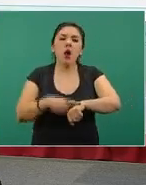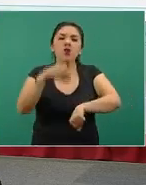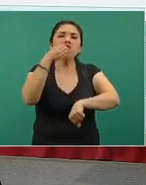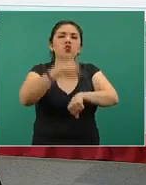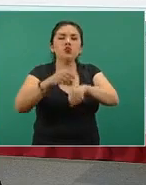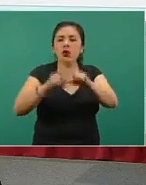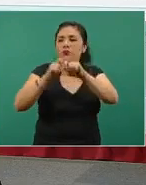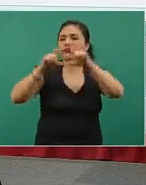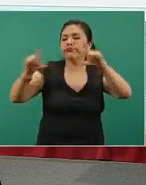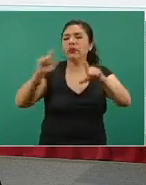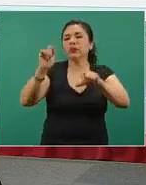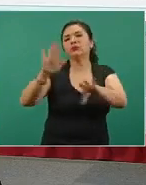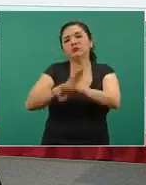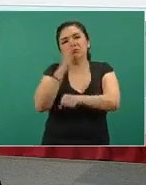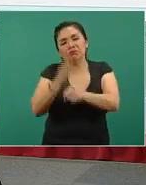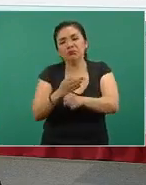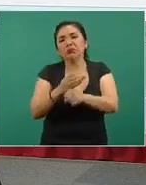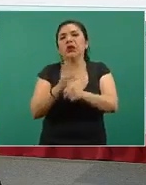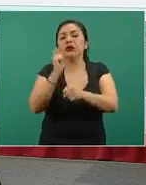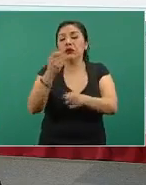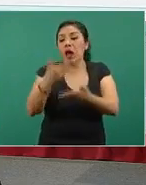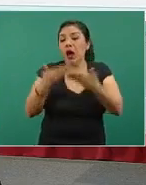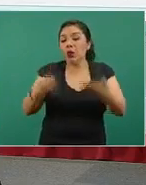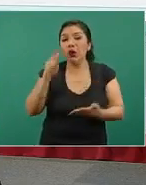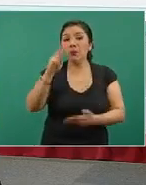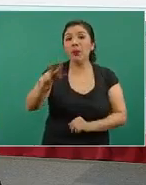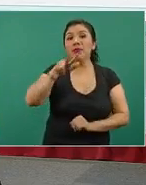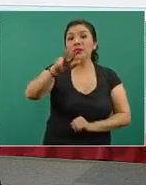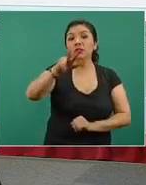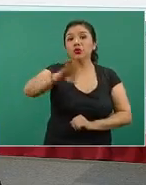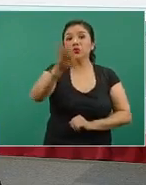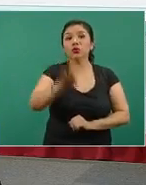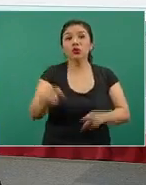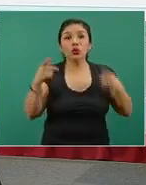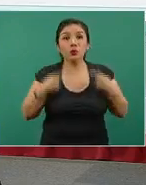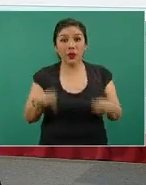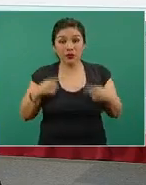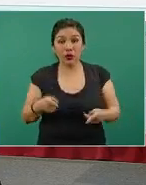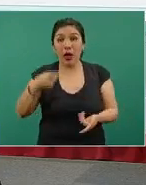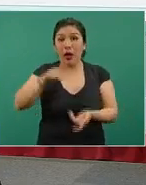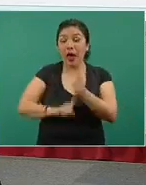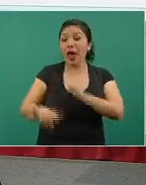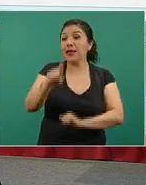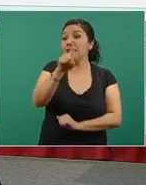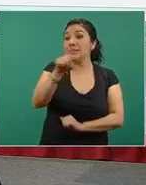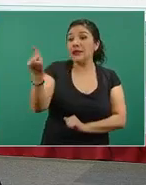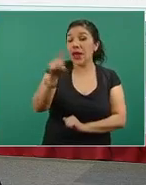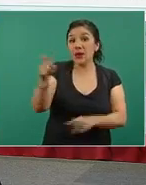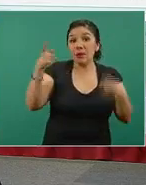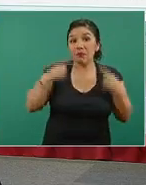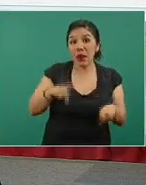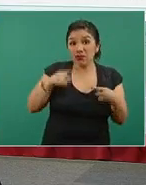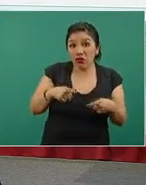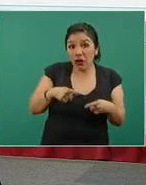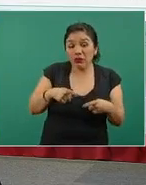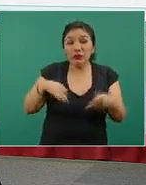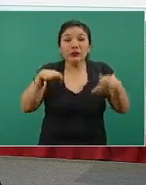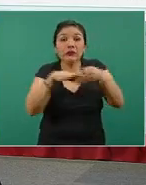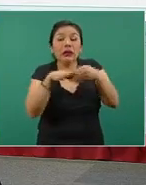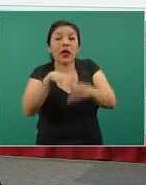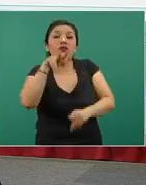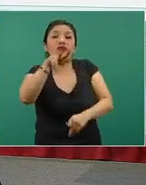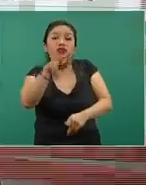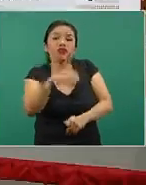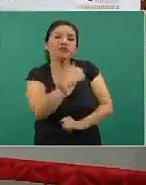llegamos a este punto que es de 18% de personas. De cada 100, 18 desafortunadamente perdieron la